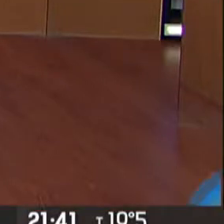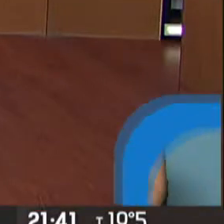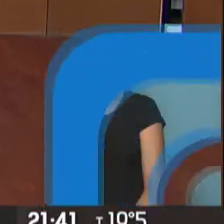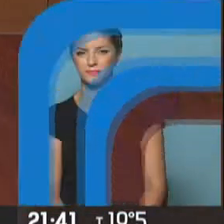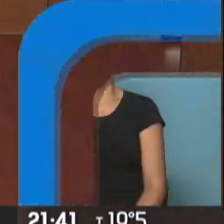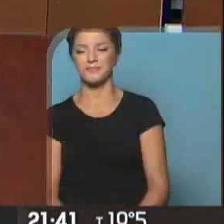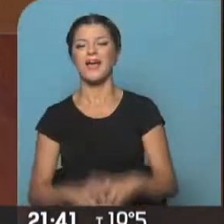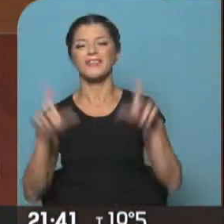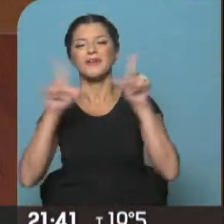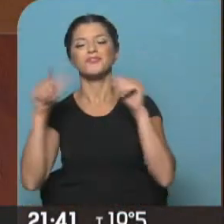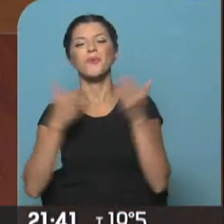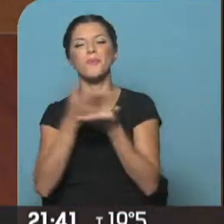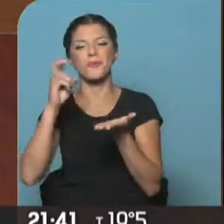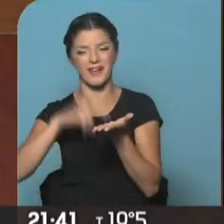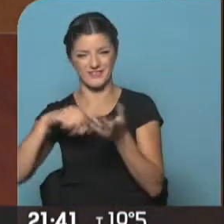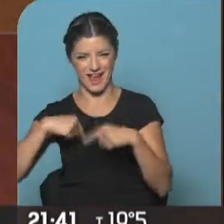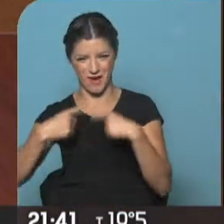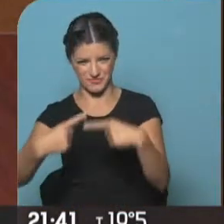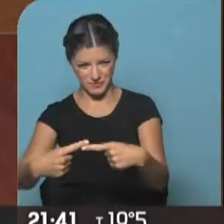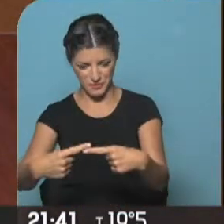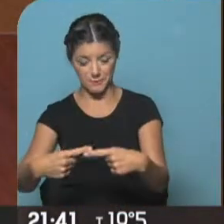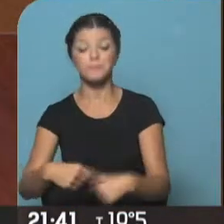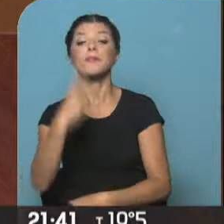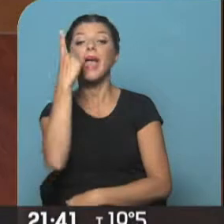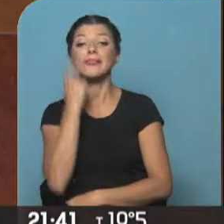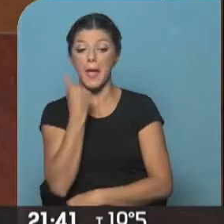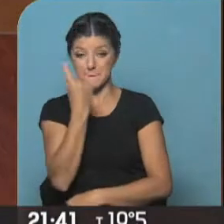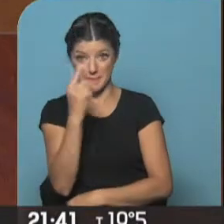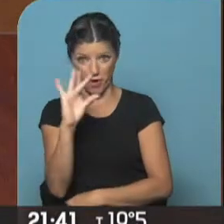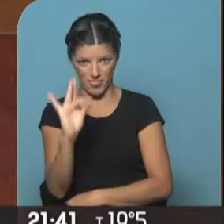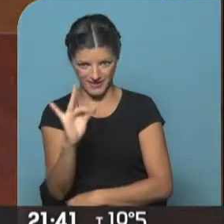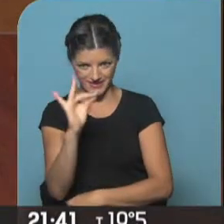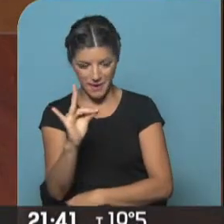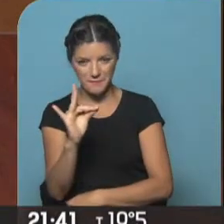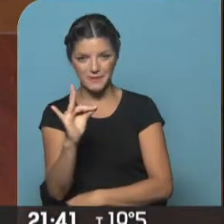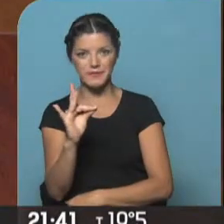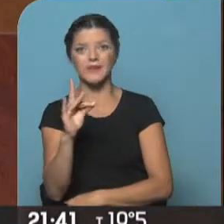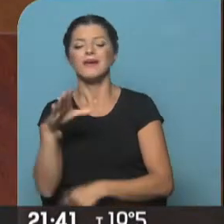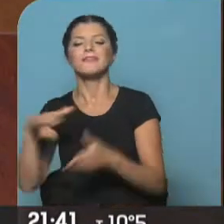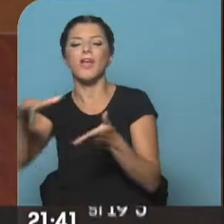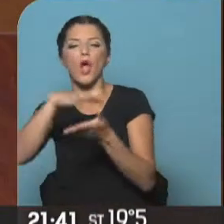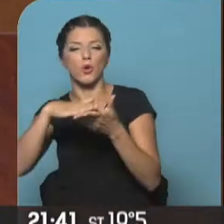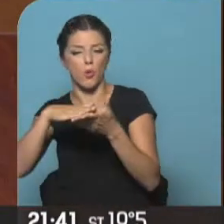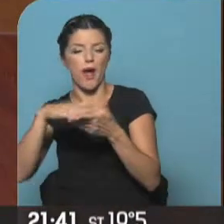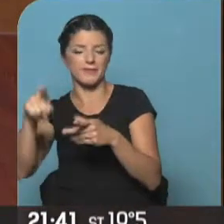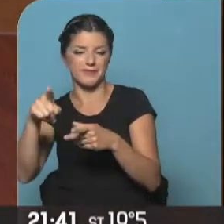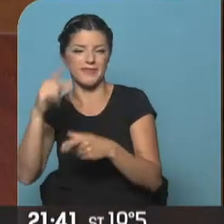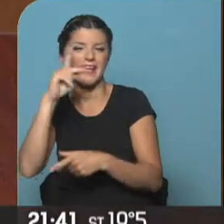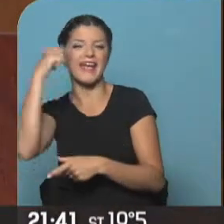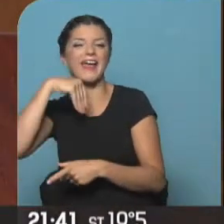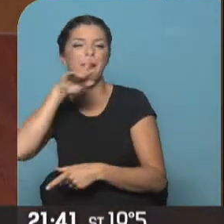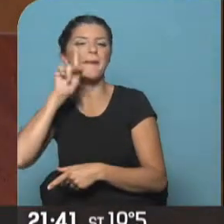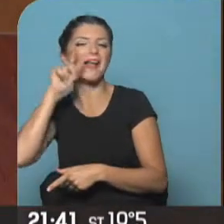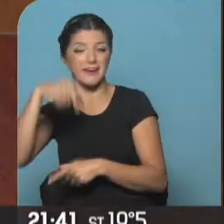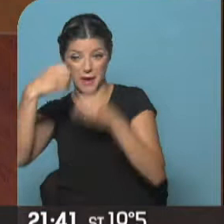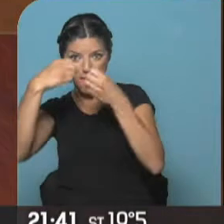Continuamos en Televisión Pública Argentina Noticias. El 1 de diciembre en el Palacio del Kremlin podemos decir que arranca el Mundial, porque se va a hacer el sorteo